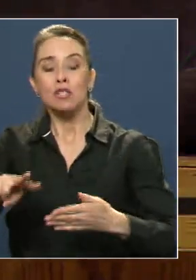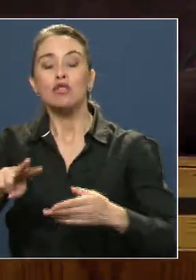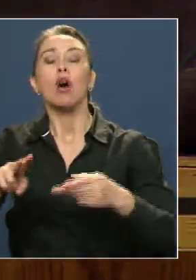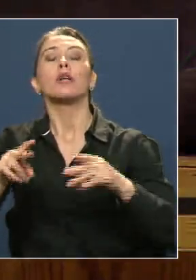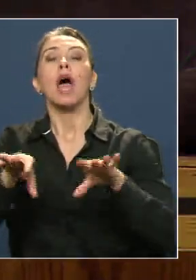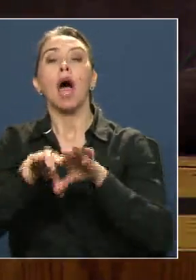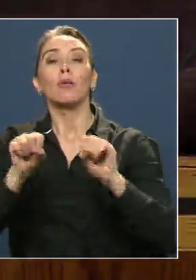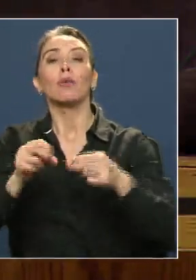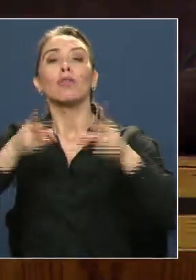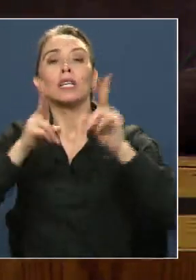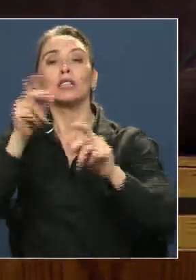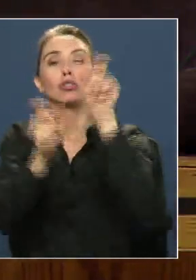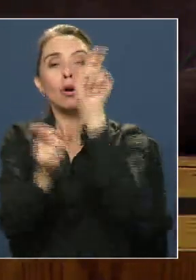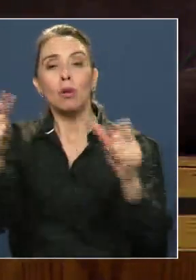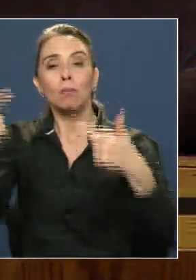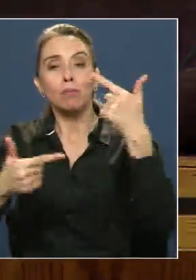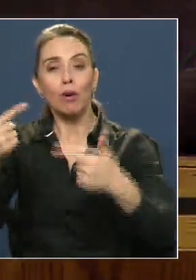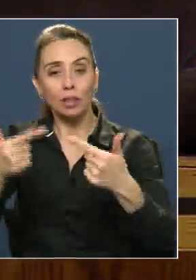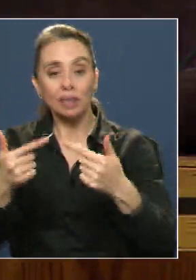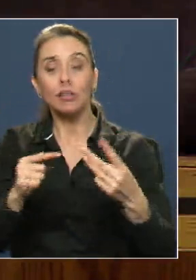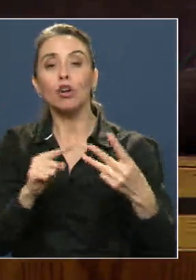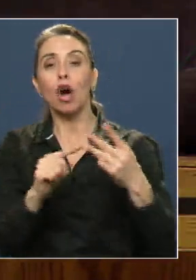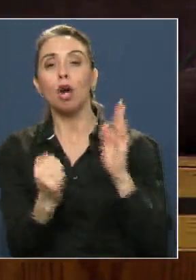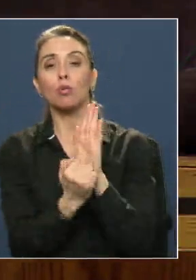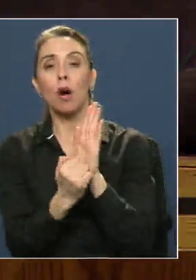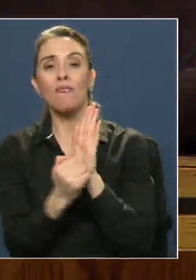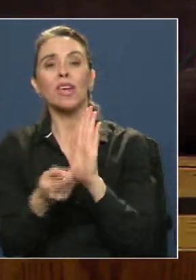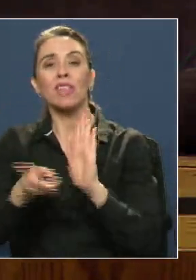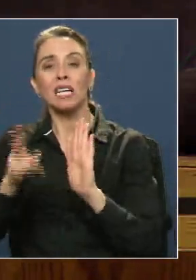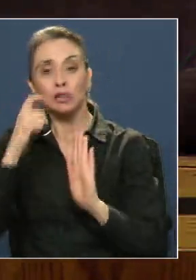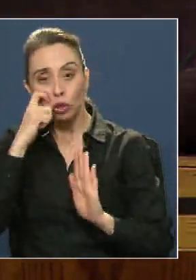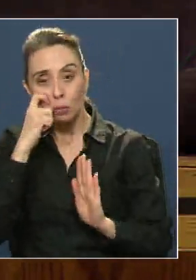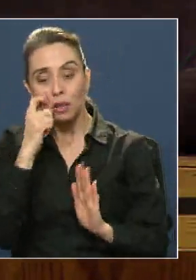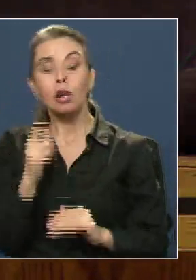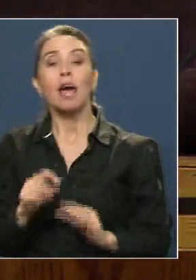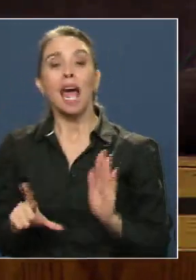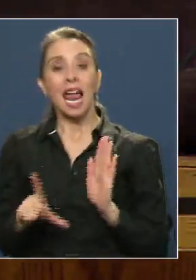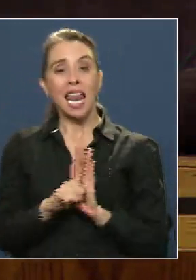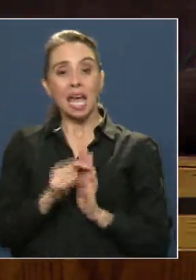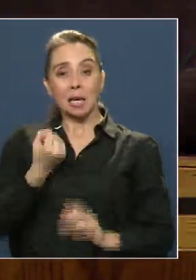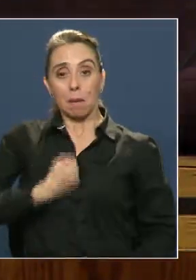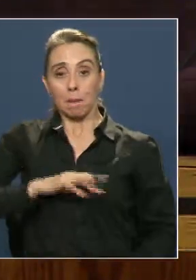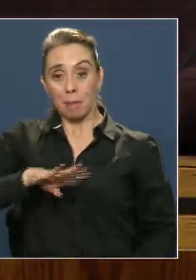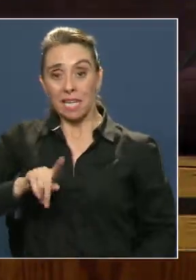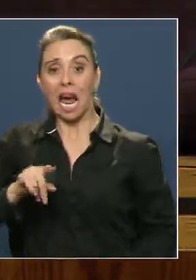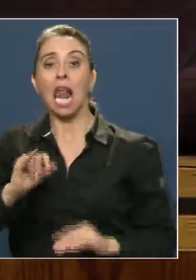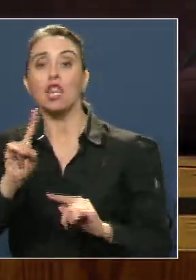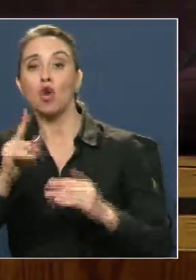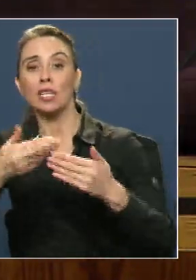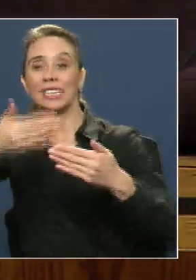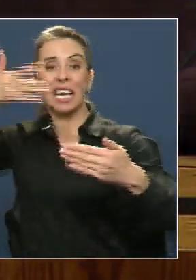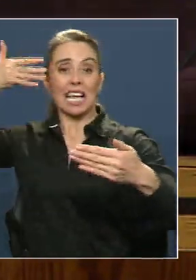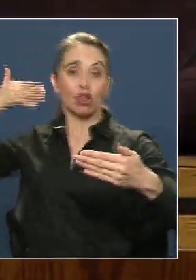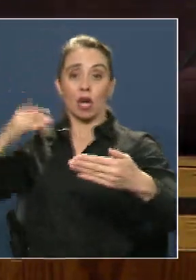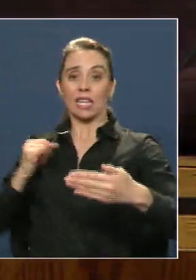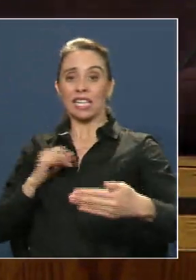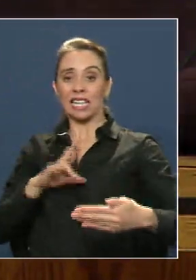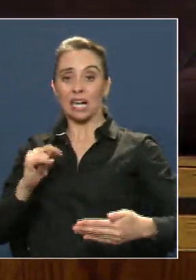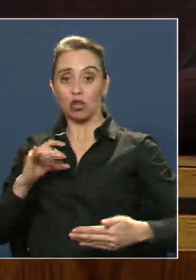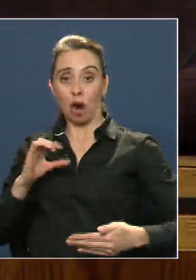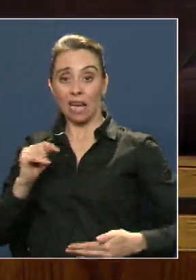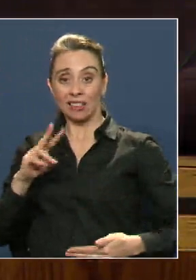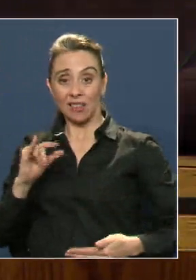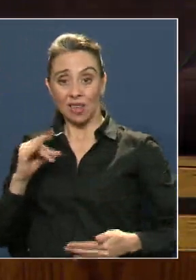Humanos. No es casualidad. La irretroactividad de la ley penal es una conquista del derecho penal